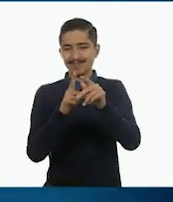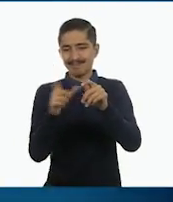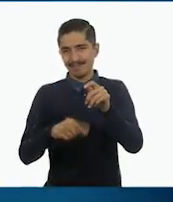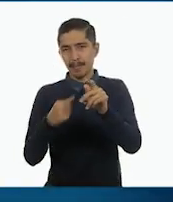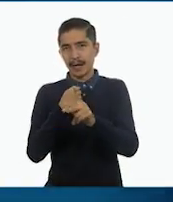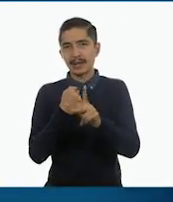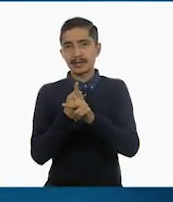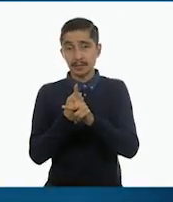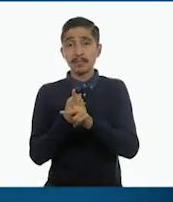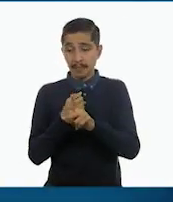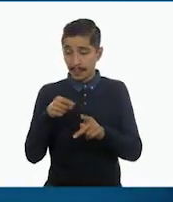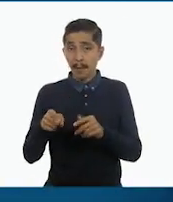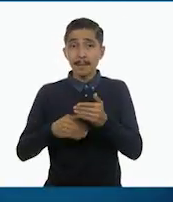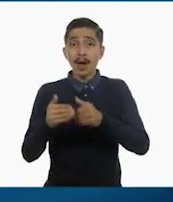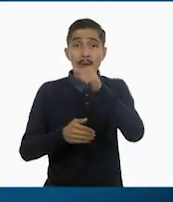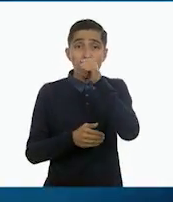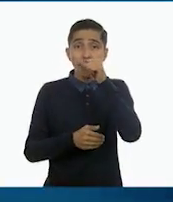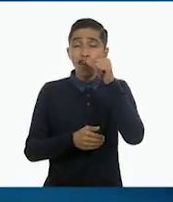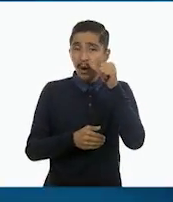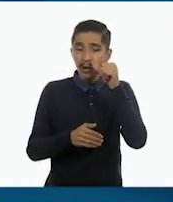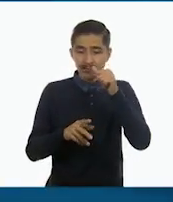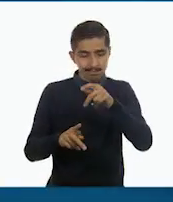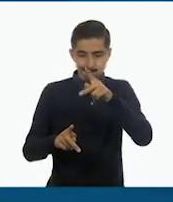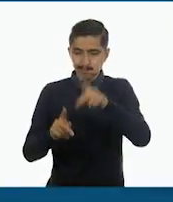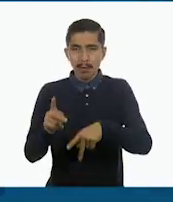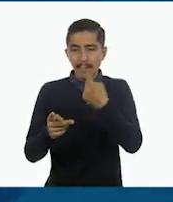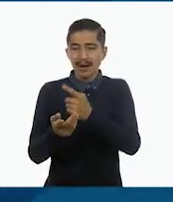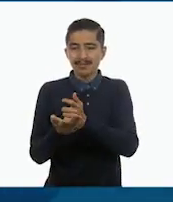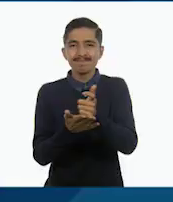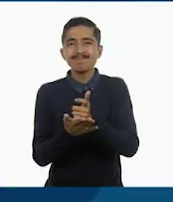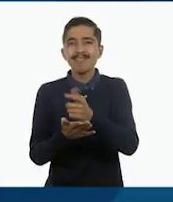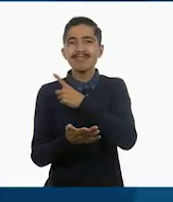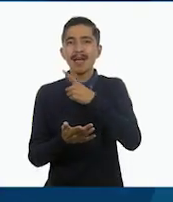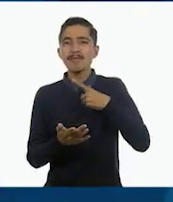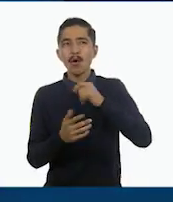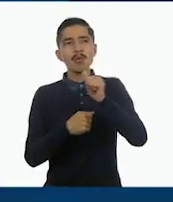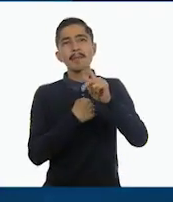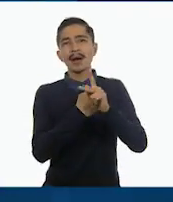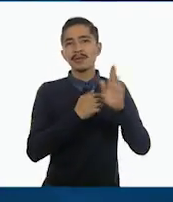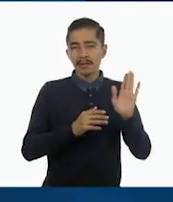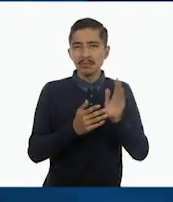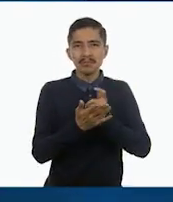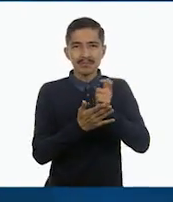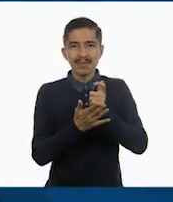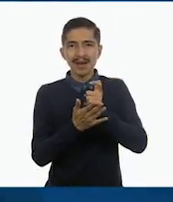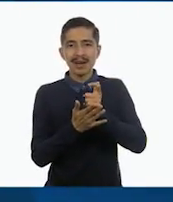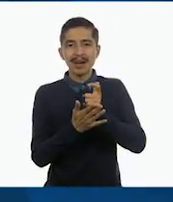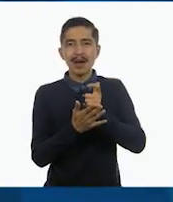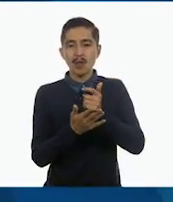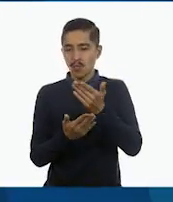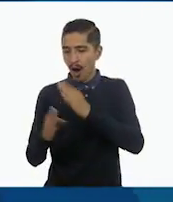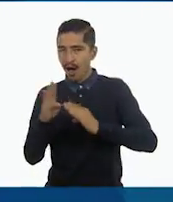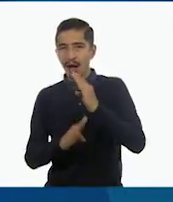era favorable, pues Juárez había suspendido los pagos de la deuda externa, obligado por la escasez.